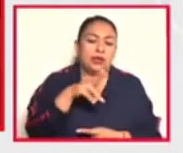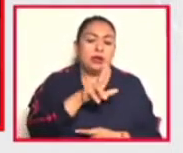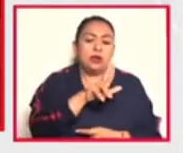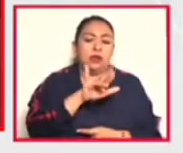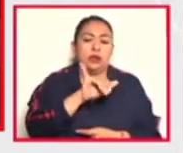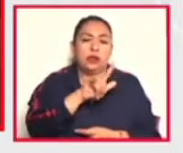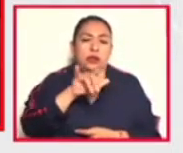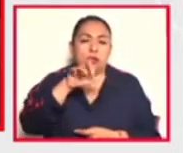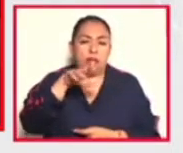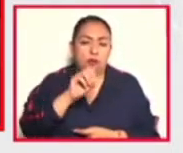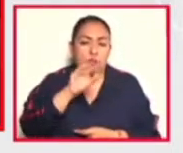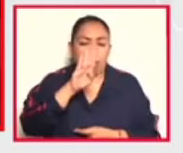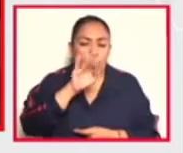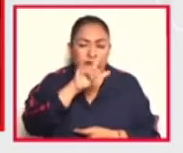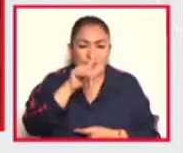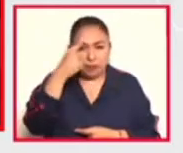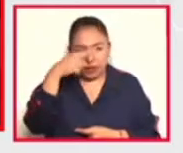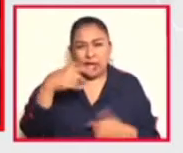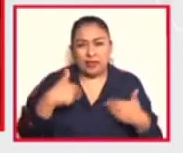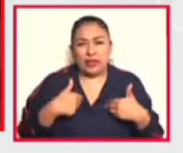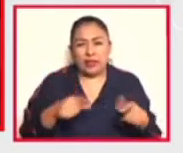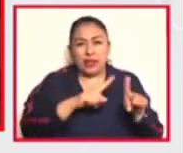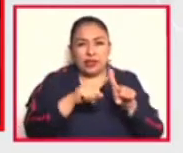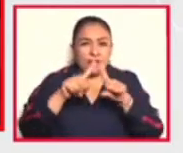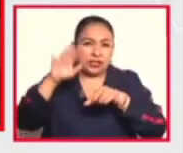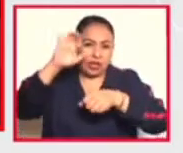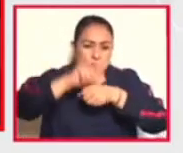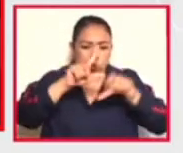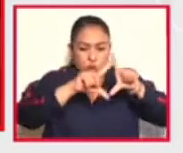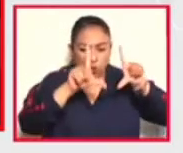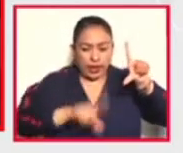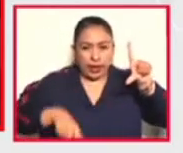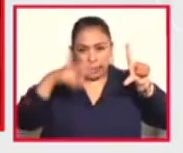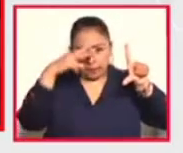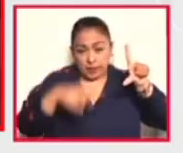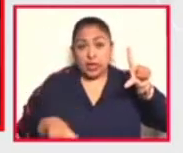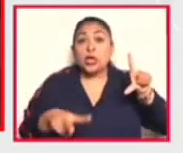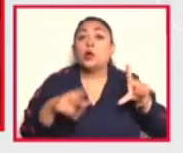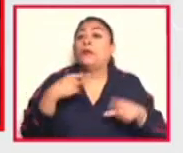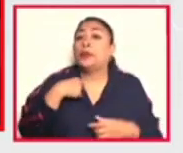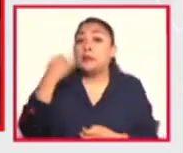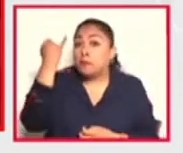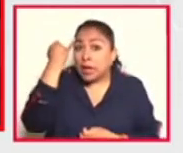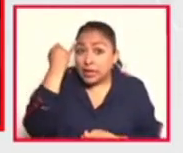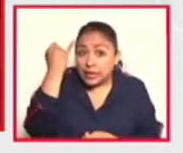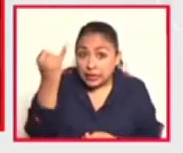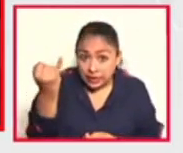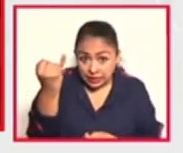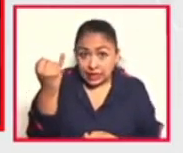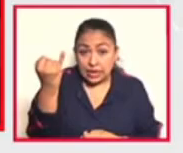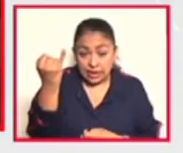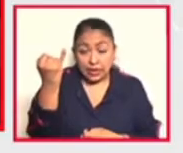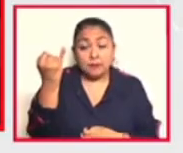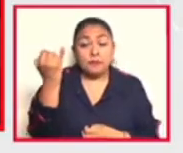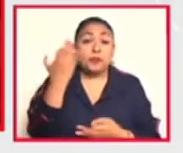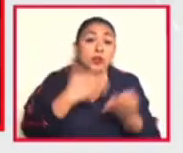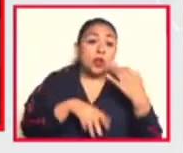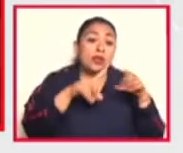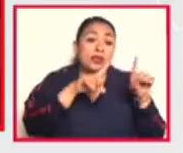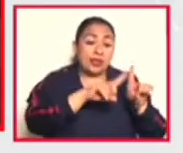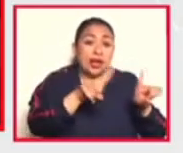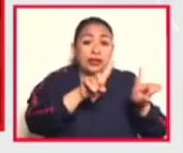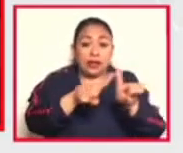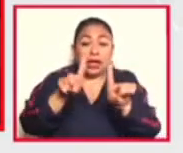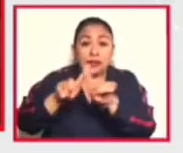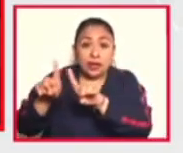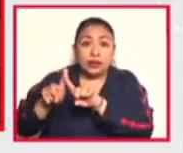para entender la diversidad cultural de nuestro país, pues hay que imaginar que toda esta diversidad fue